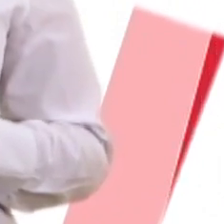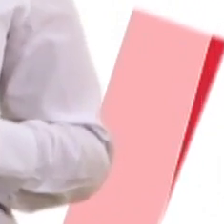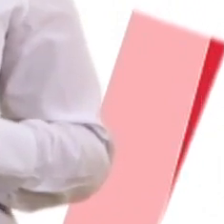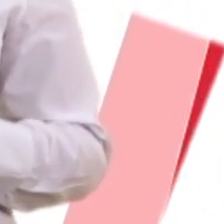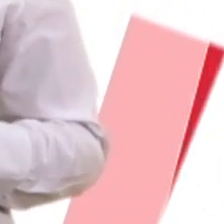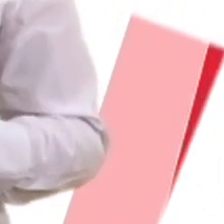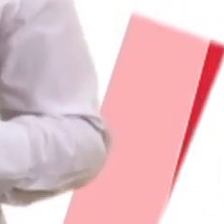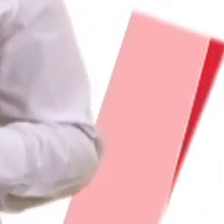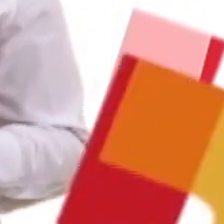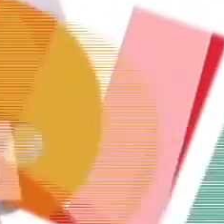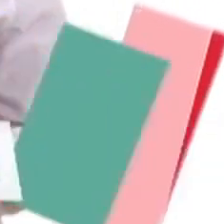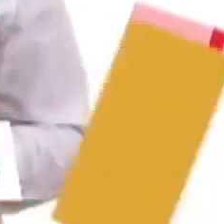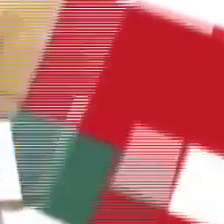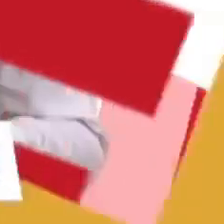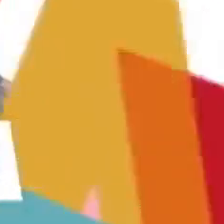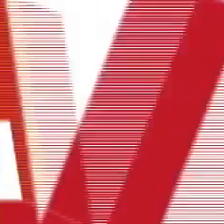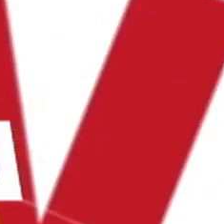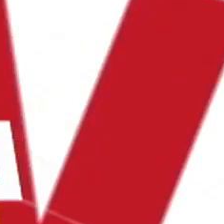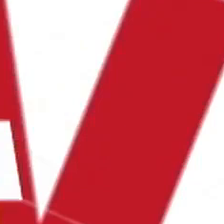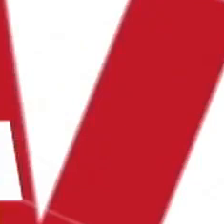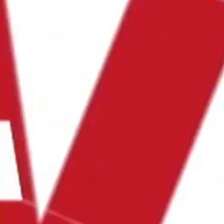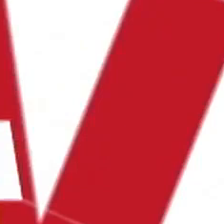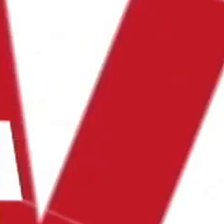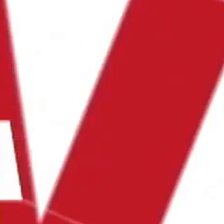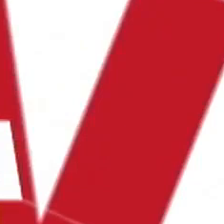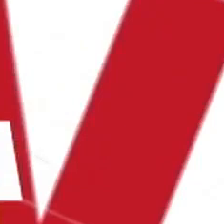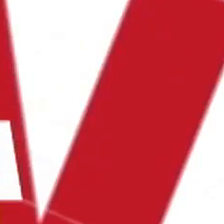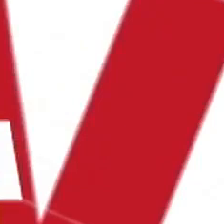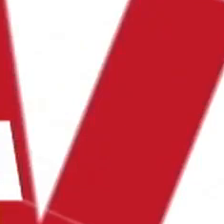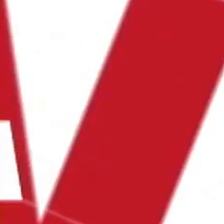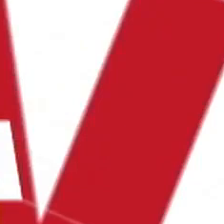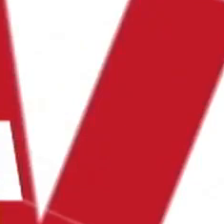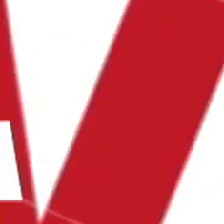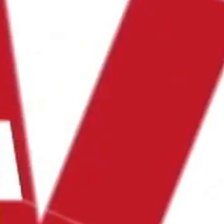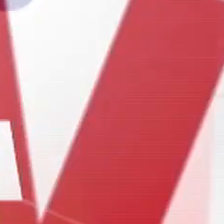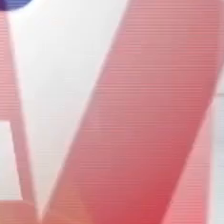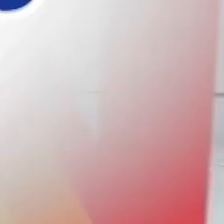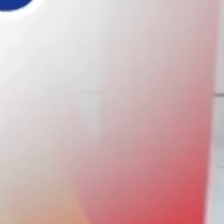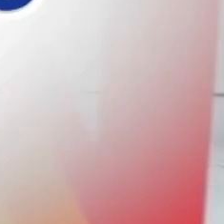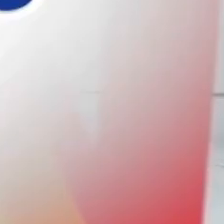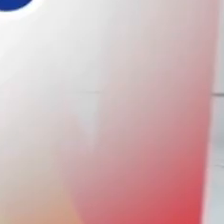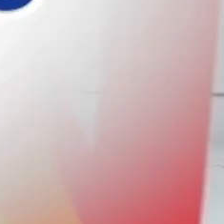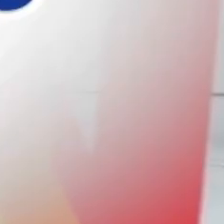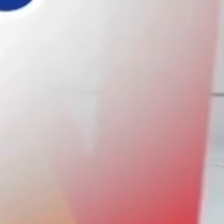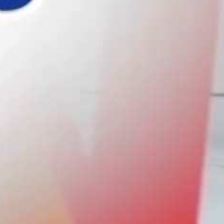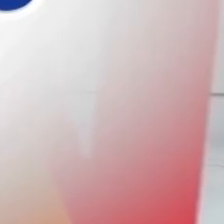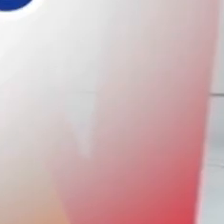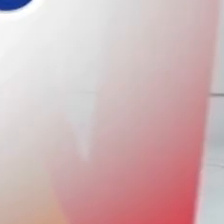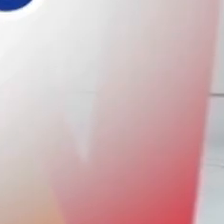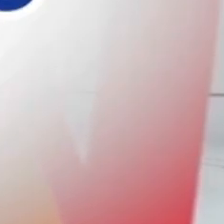y la recreación. Buena Vida. De lunes a viernes a las 2:30 de la tarde.